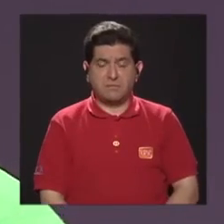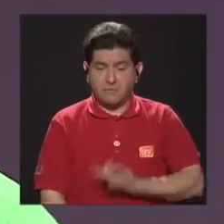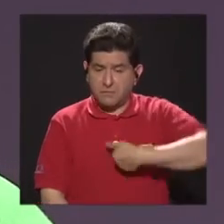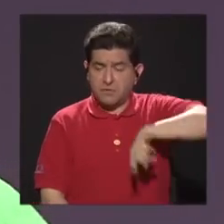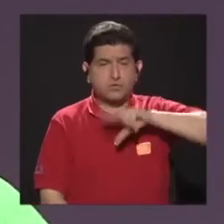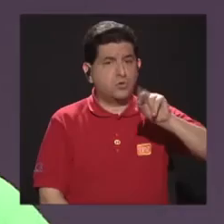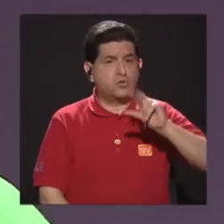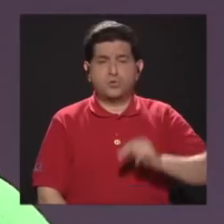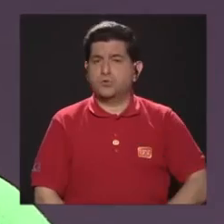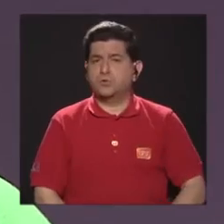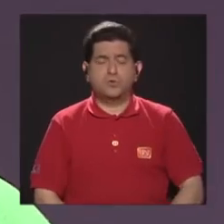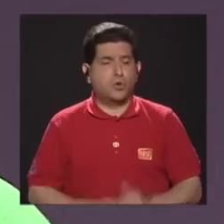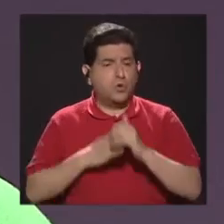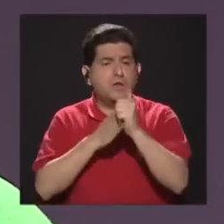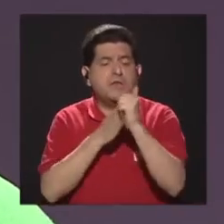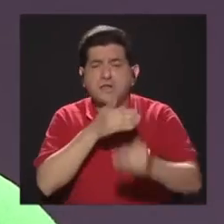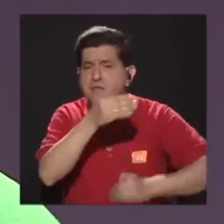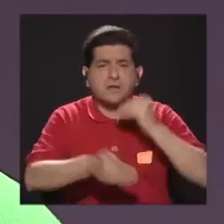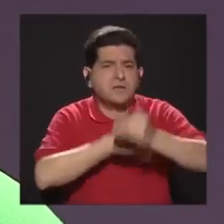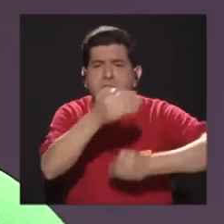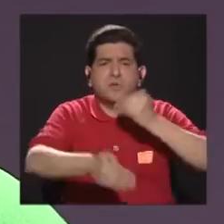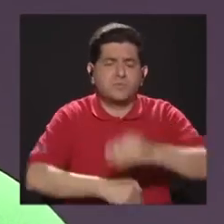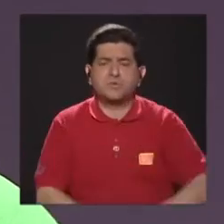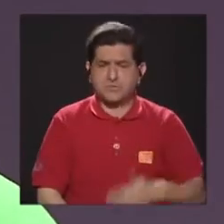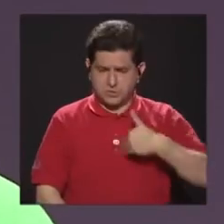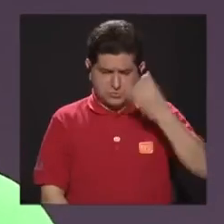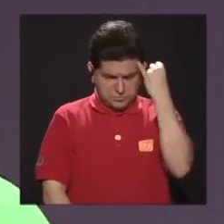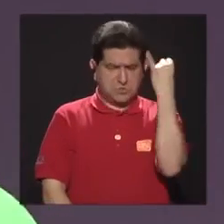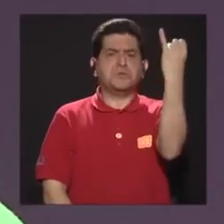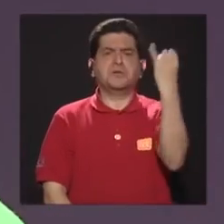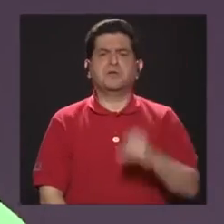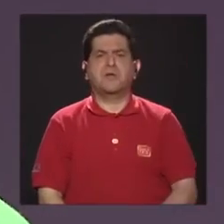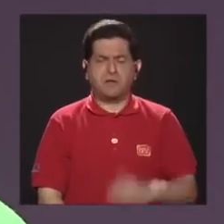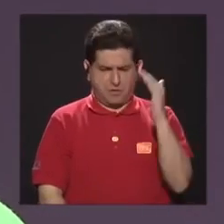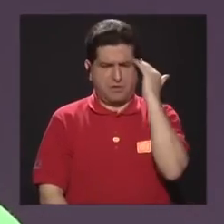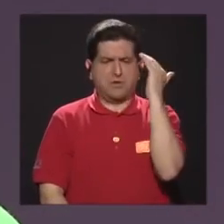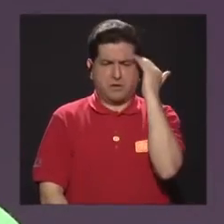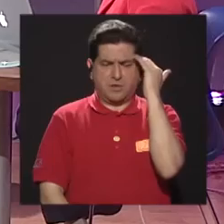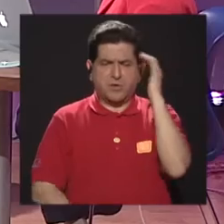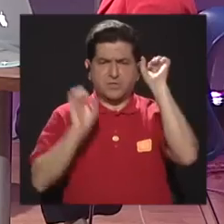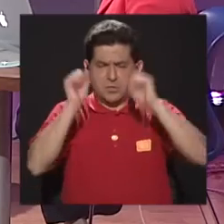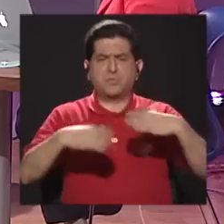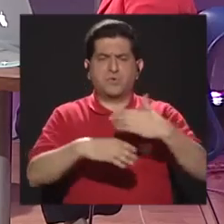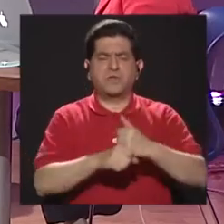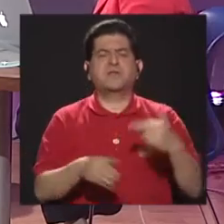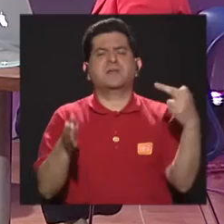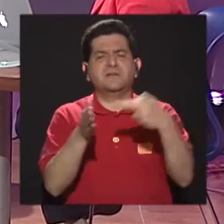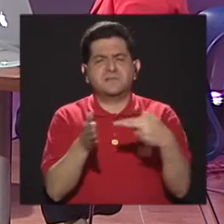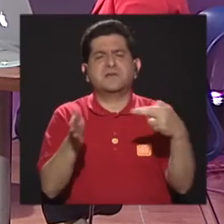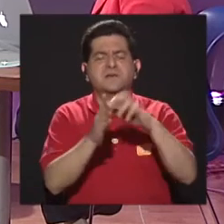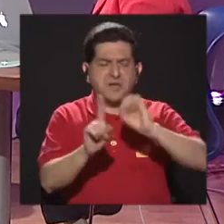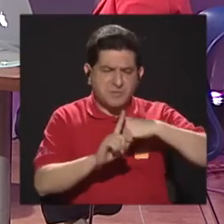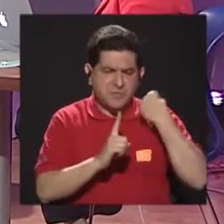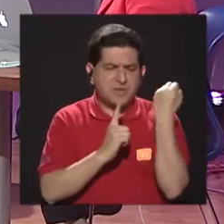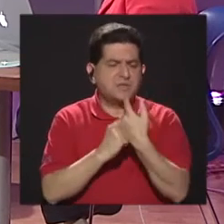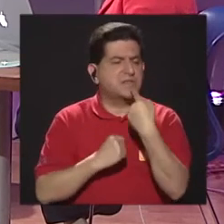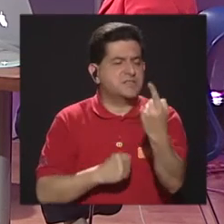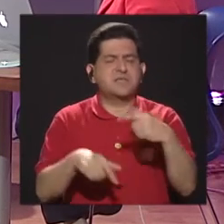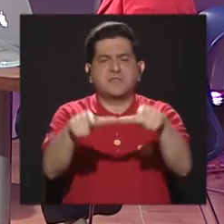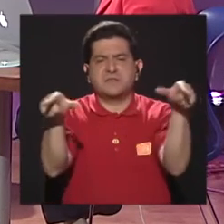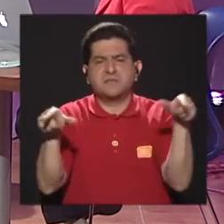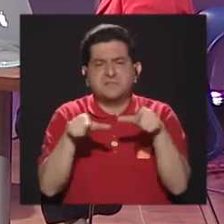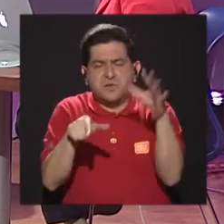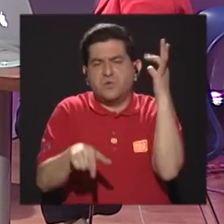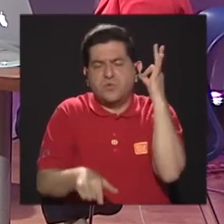estamos encabezando los procesos cuando tenemos las ideas y tenemos el conocimiento para hacerlo. Porque se repite lo que la sociedad nos dice, cuál es el lugar que debemos